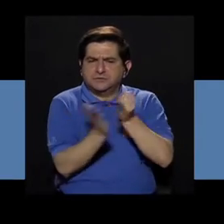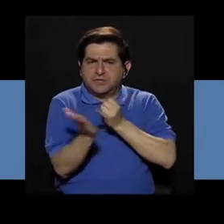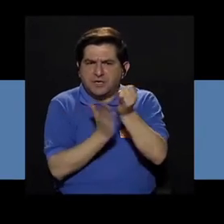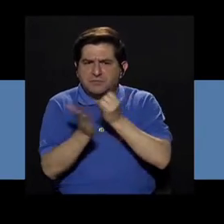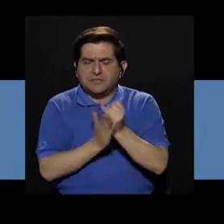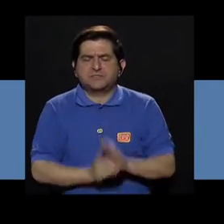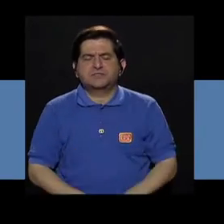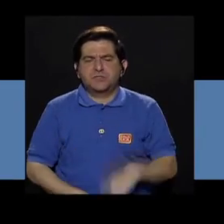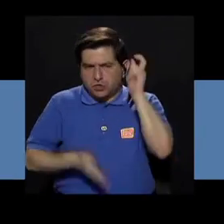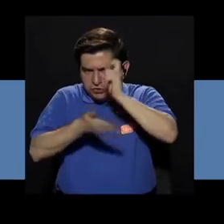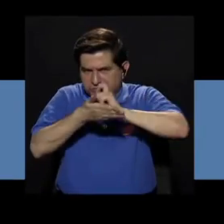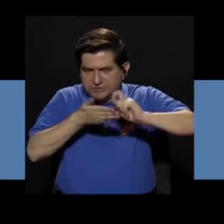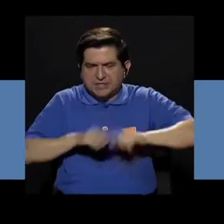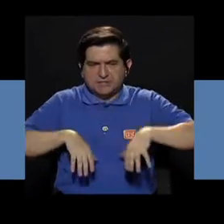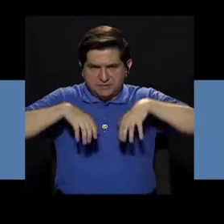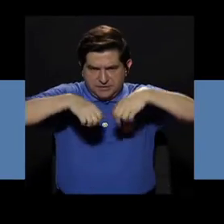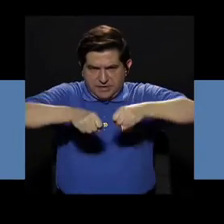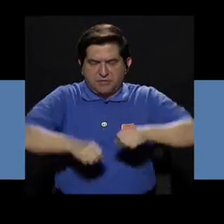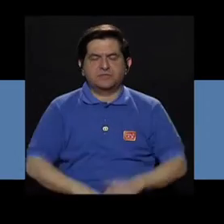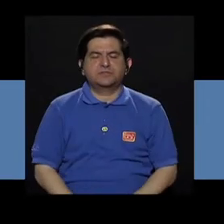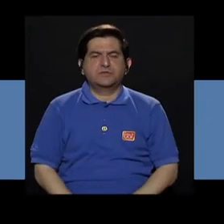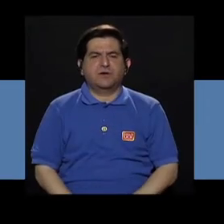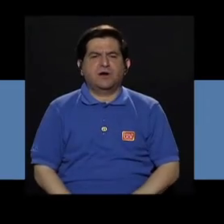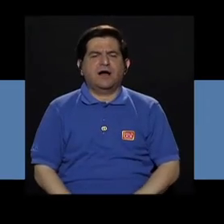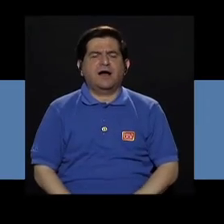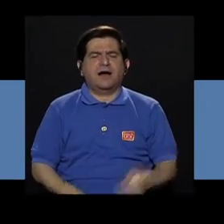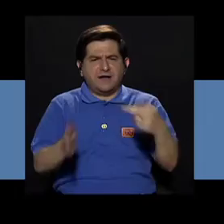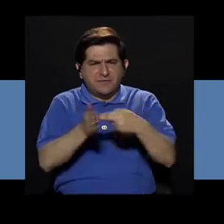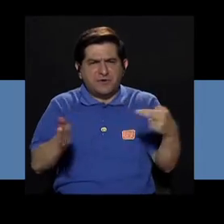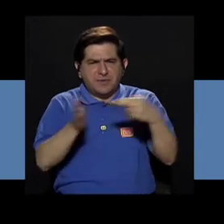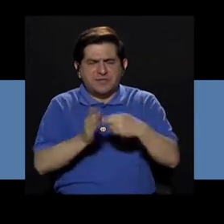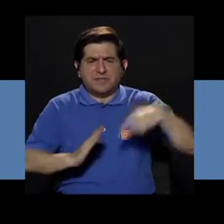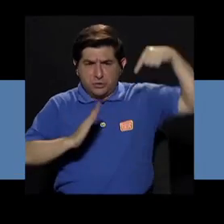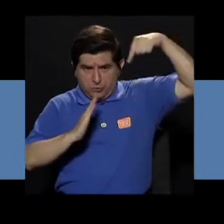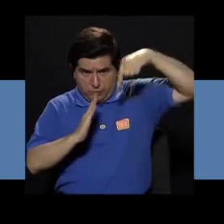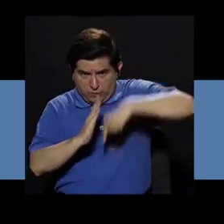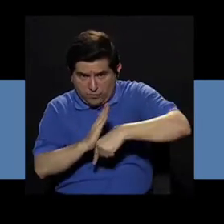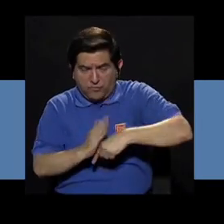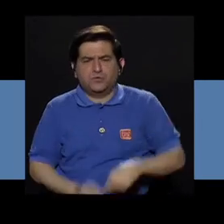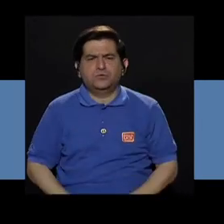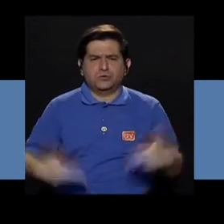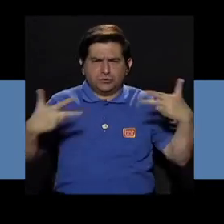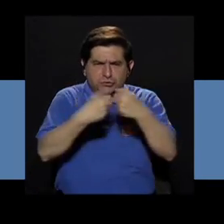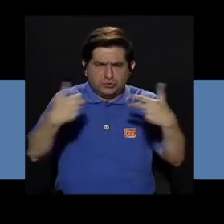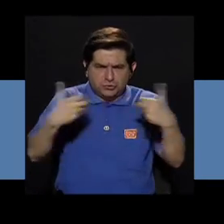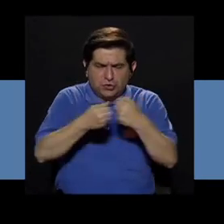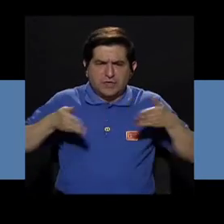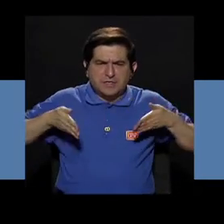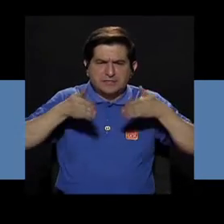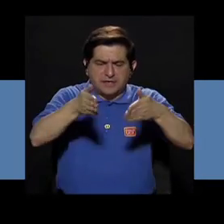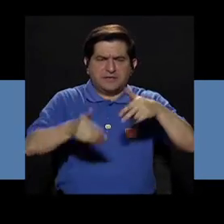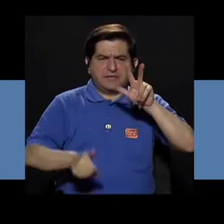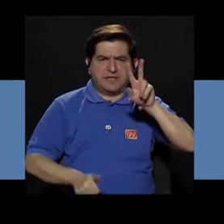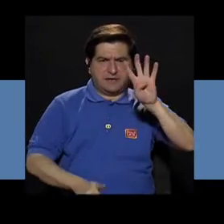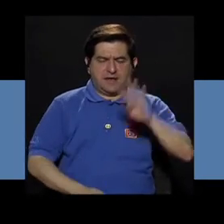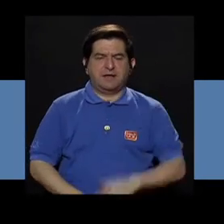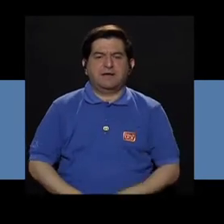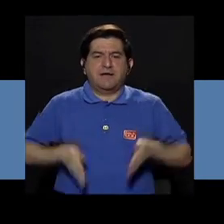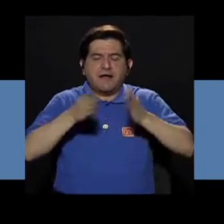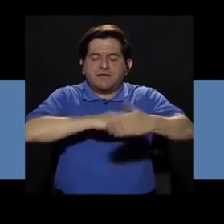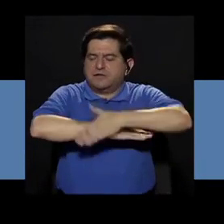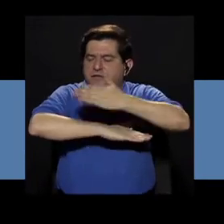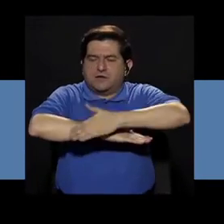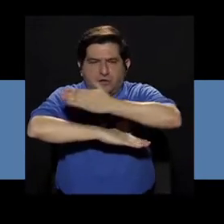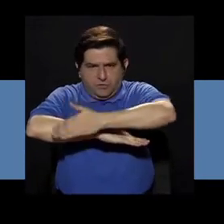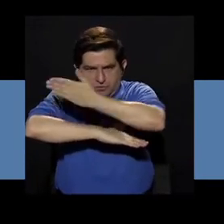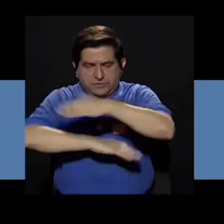su investigación de tesis de grado acerca de la frecuencia y gravedad de los accidentes y choques en la Ruta 34, conocida